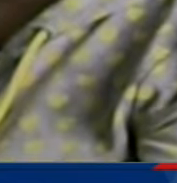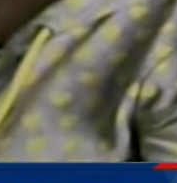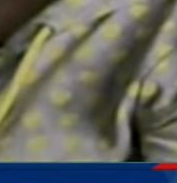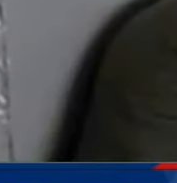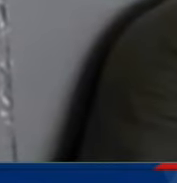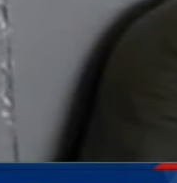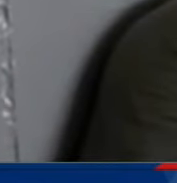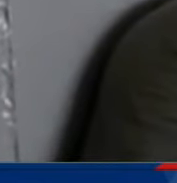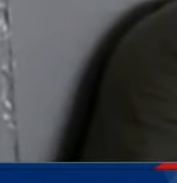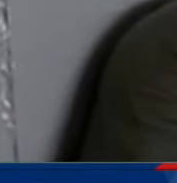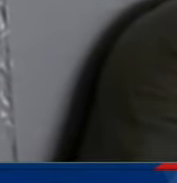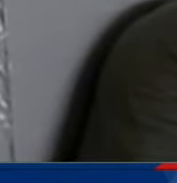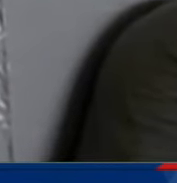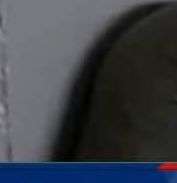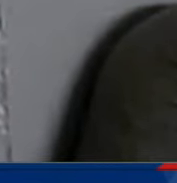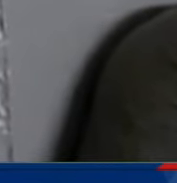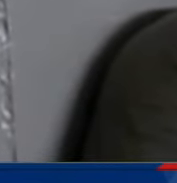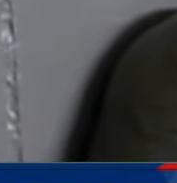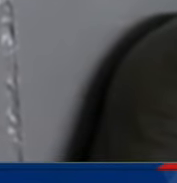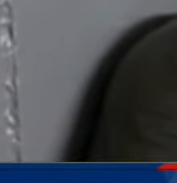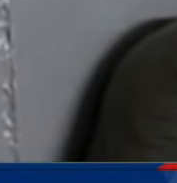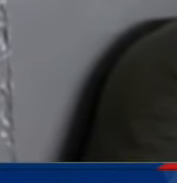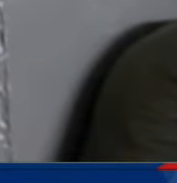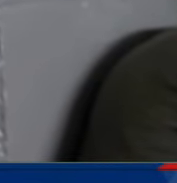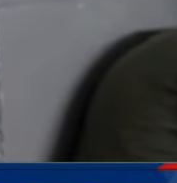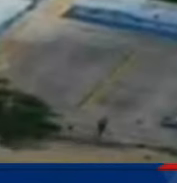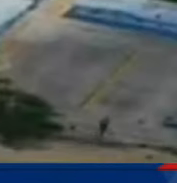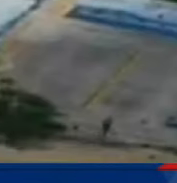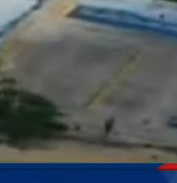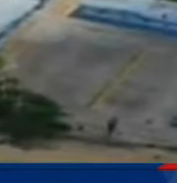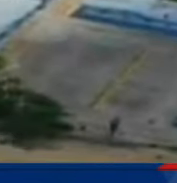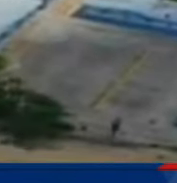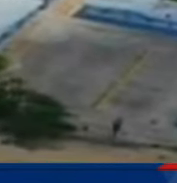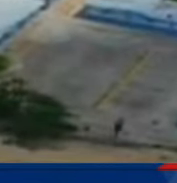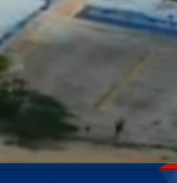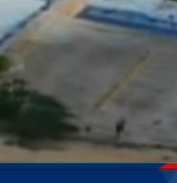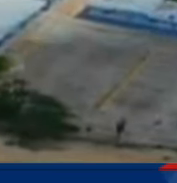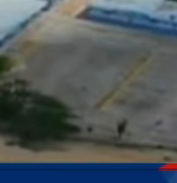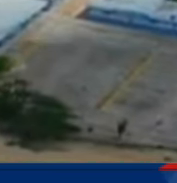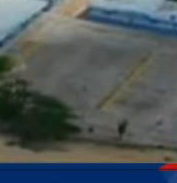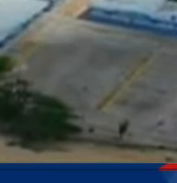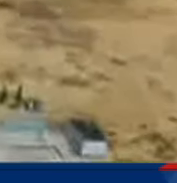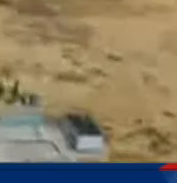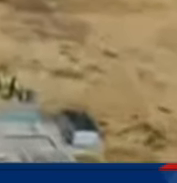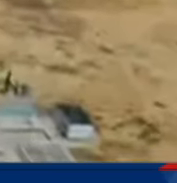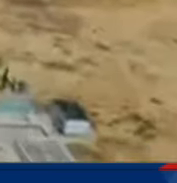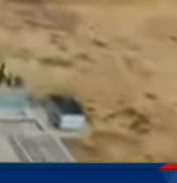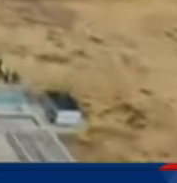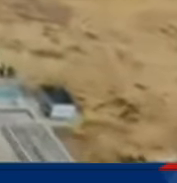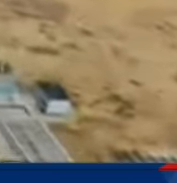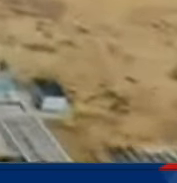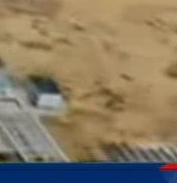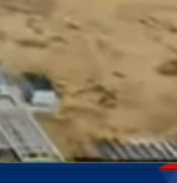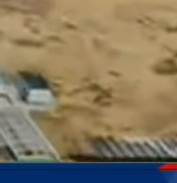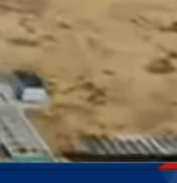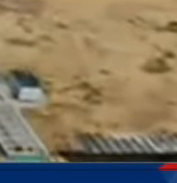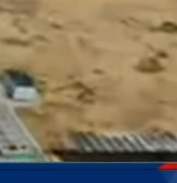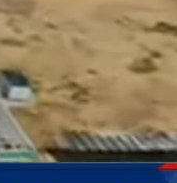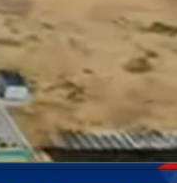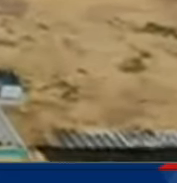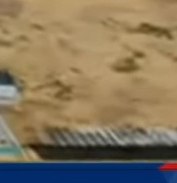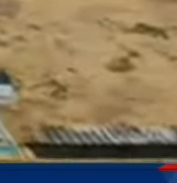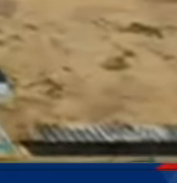43 años de formación con calidad, con esmero, con compromiso de profesionales en áreas tan